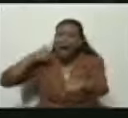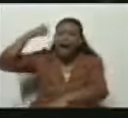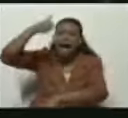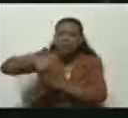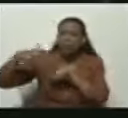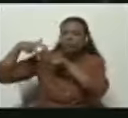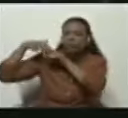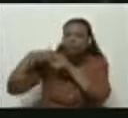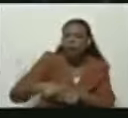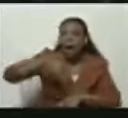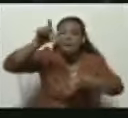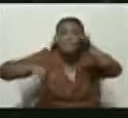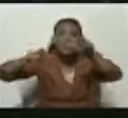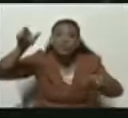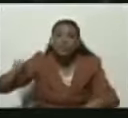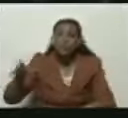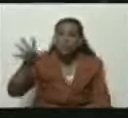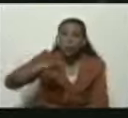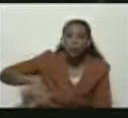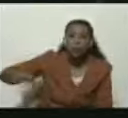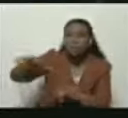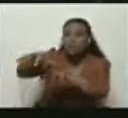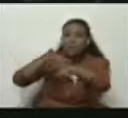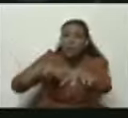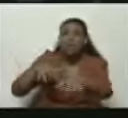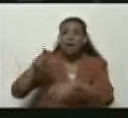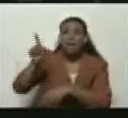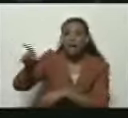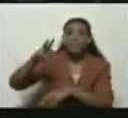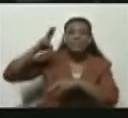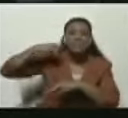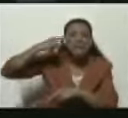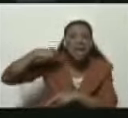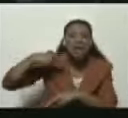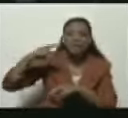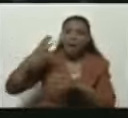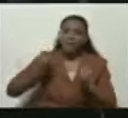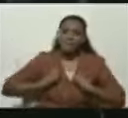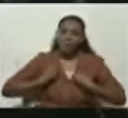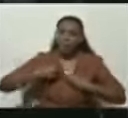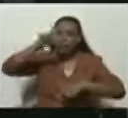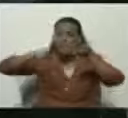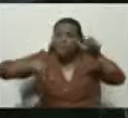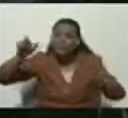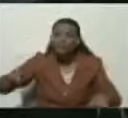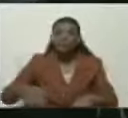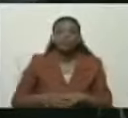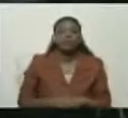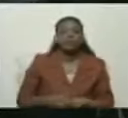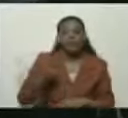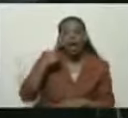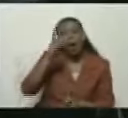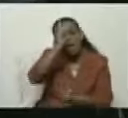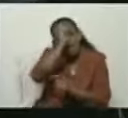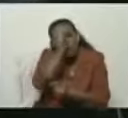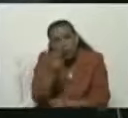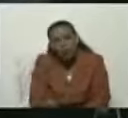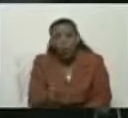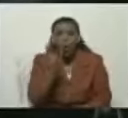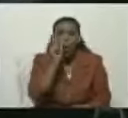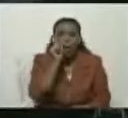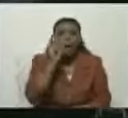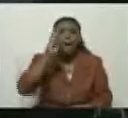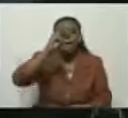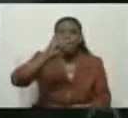una opresión frente a la mayoría negra de Sudáfrica. Y homenajeamos aquí entonces al gran Madiba,